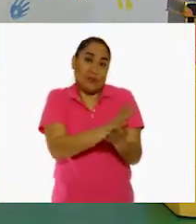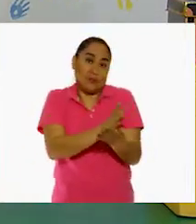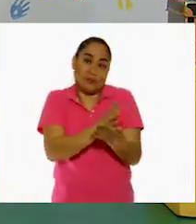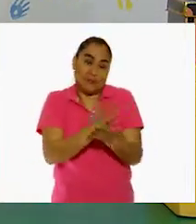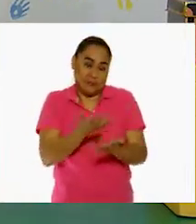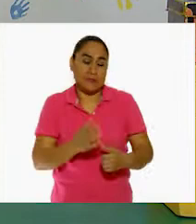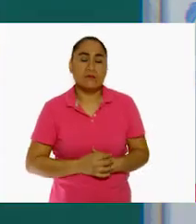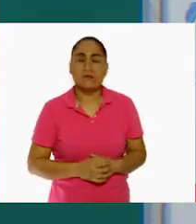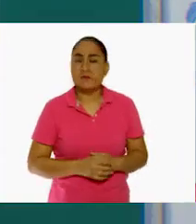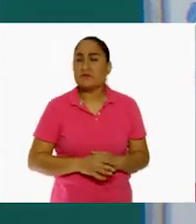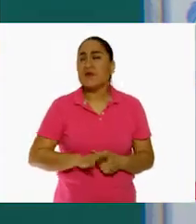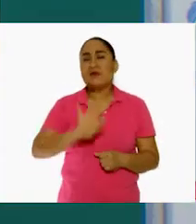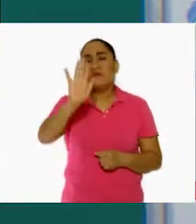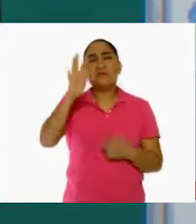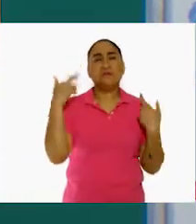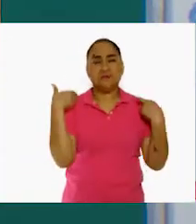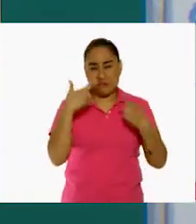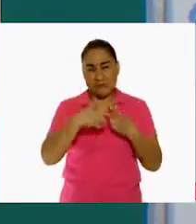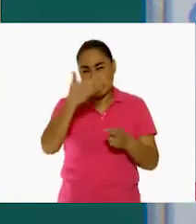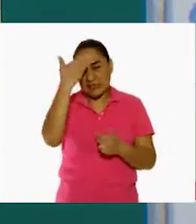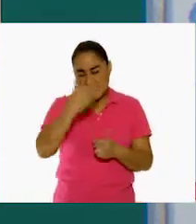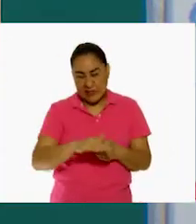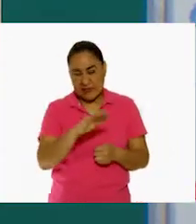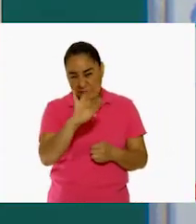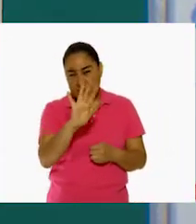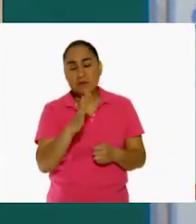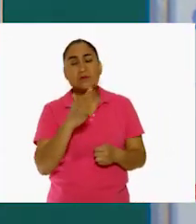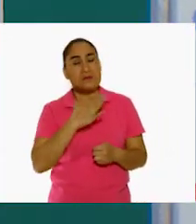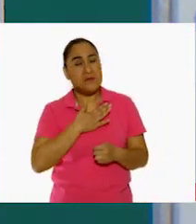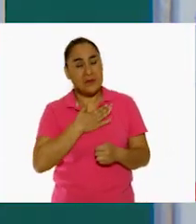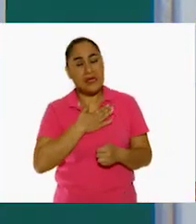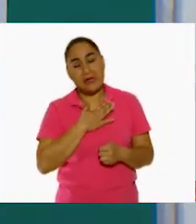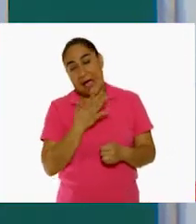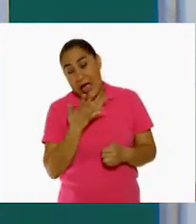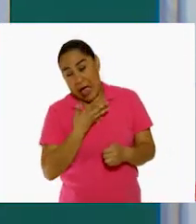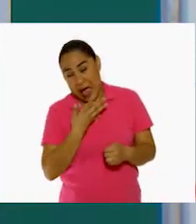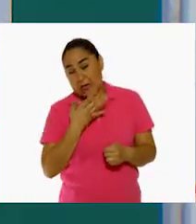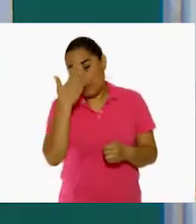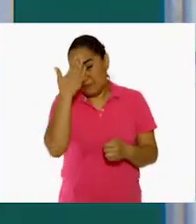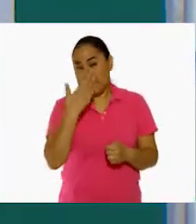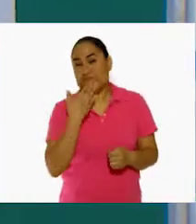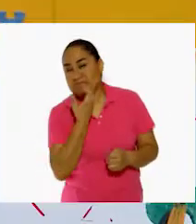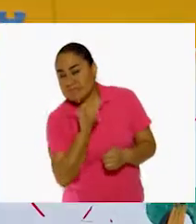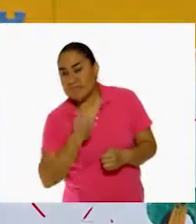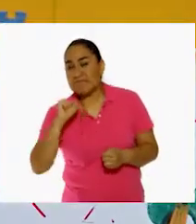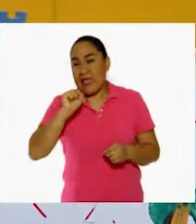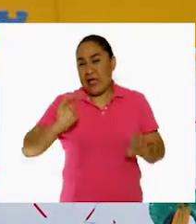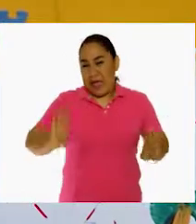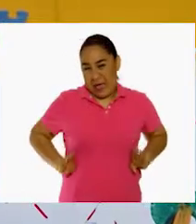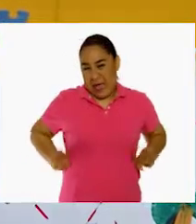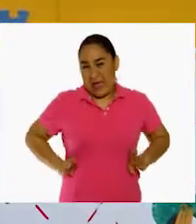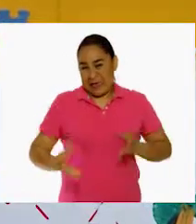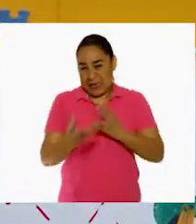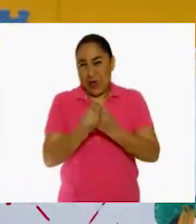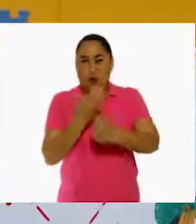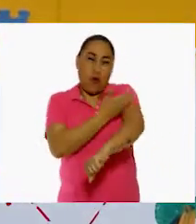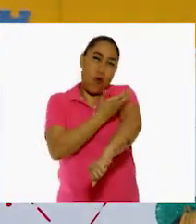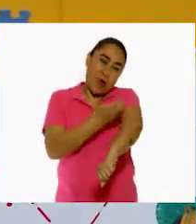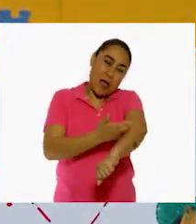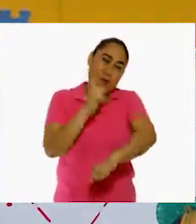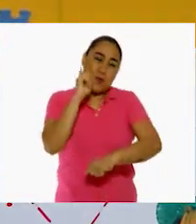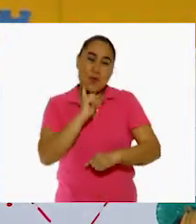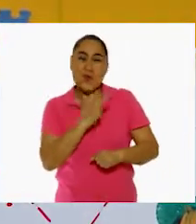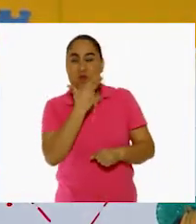Sí, ¿sabe qué, maestro? ¿Qué? Algunas más bien de las habilidades y cualidades de mis compañeras y